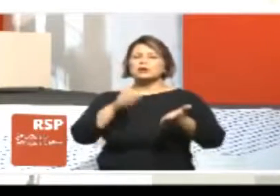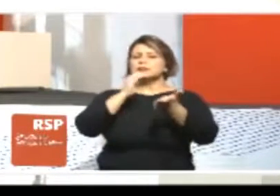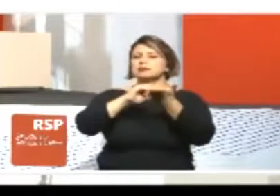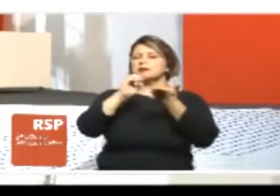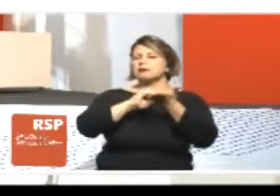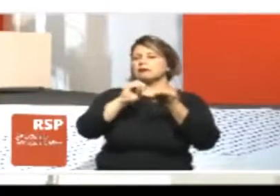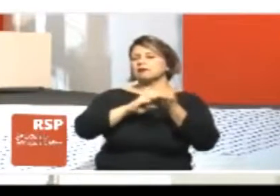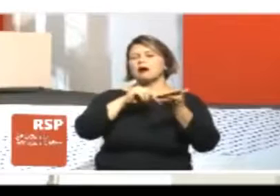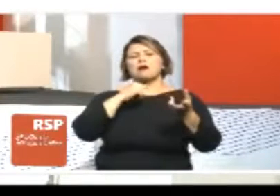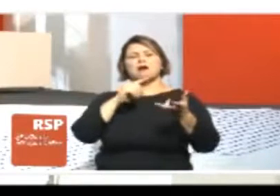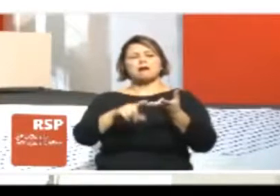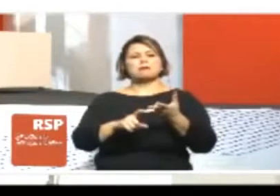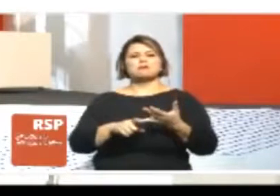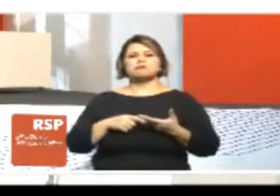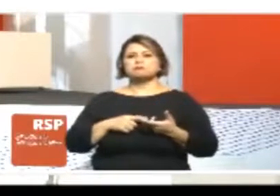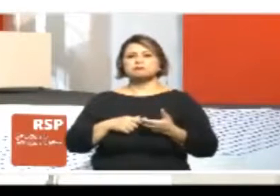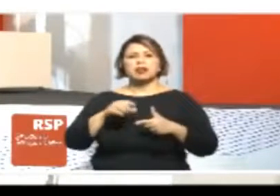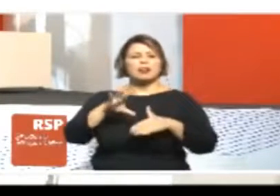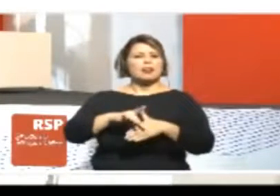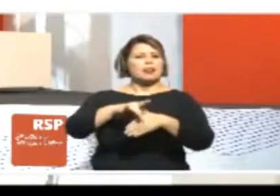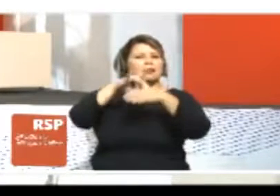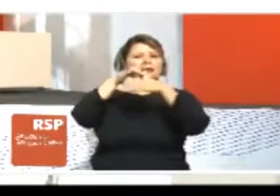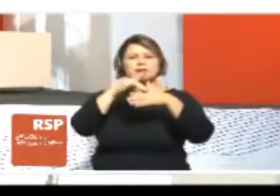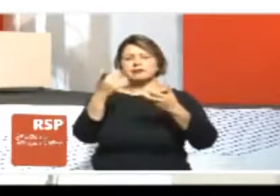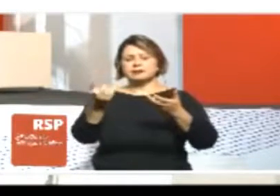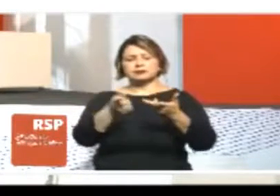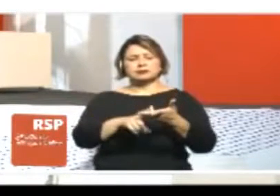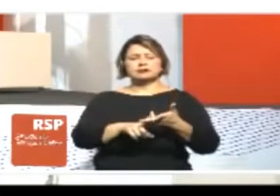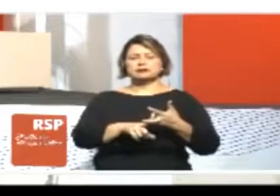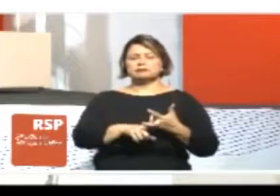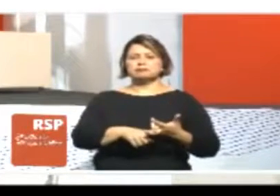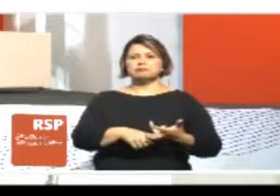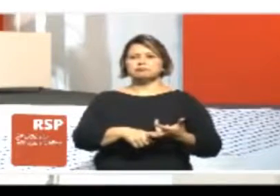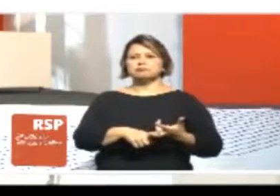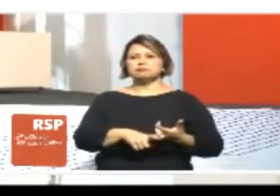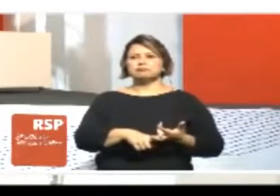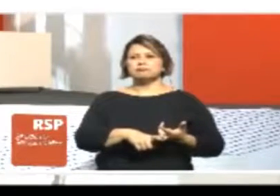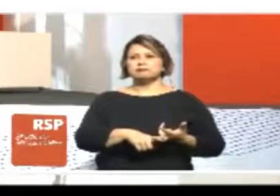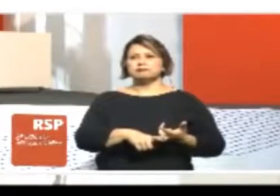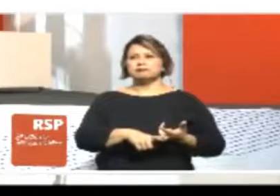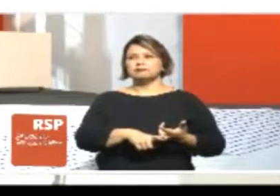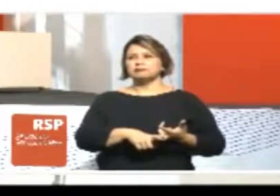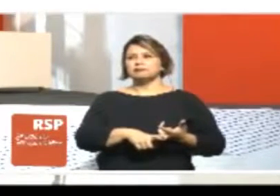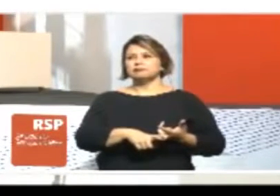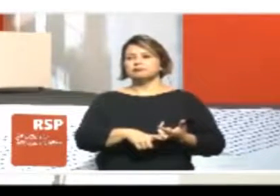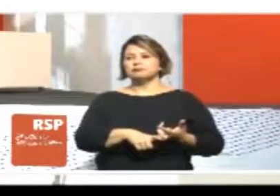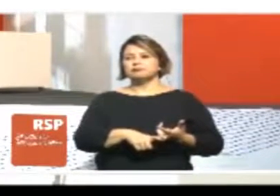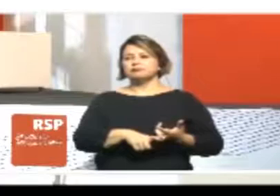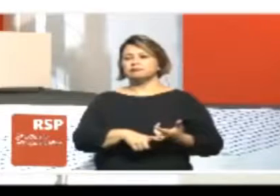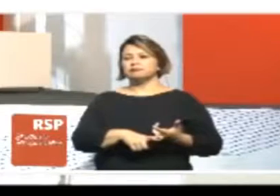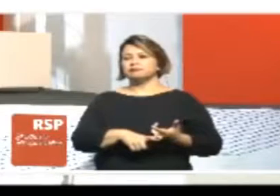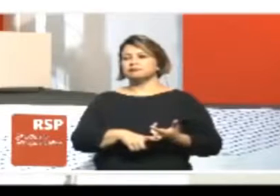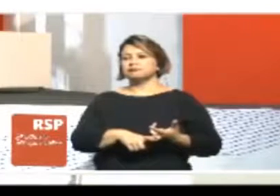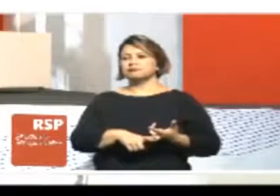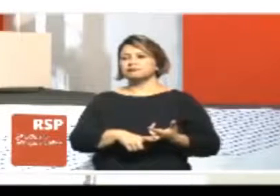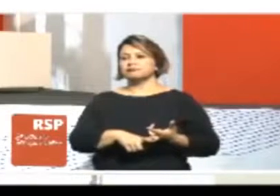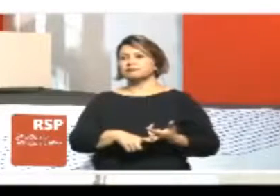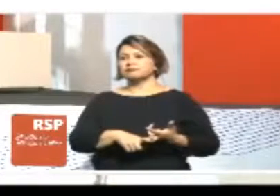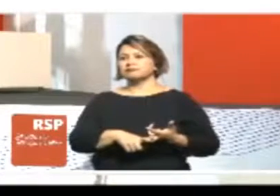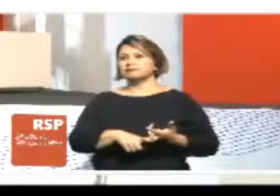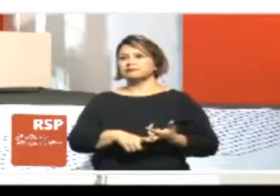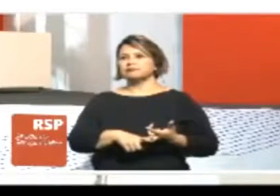mid-level líderes a nivel medio, líderes a nivel anterior, todos los puestos a nivel